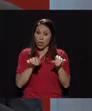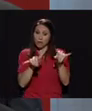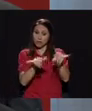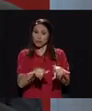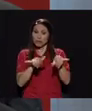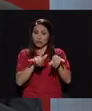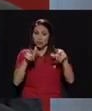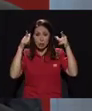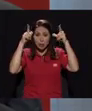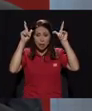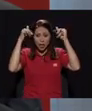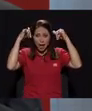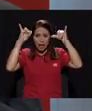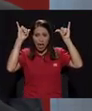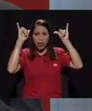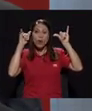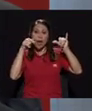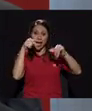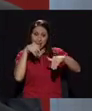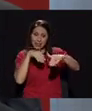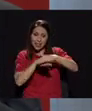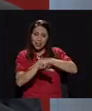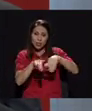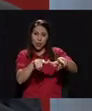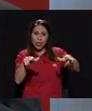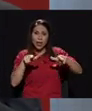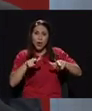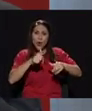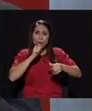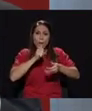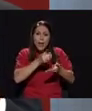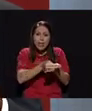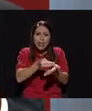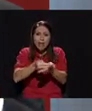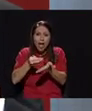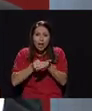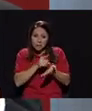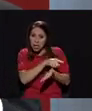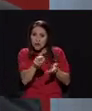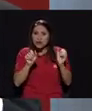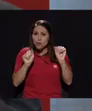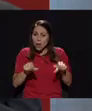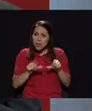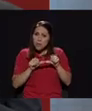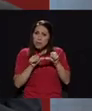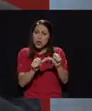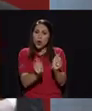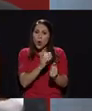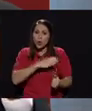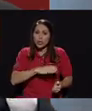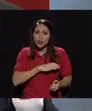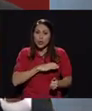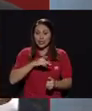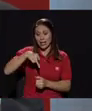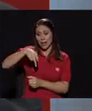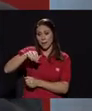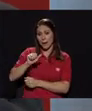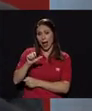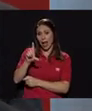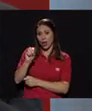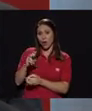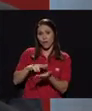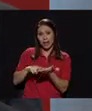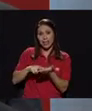ganado dentro del humedal, ¿verdad? Ellos pueden convivir con unas ciertas condiciones. En Palo Verde se ha hecho,